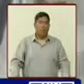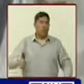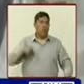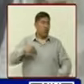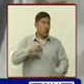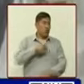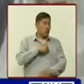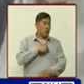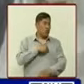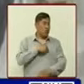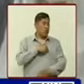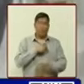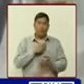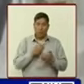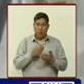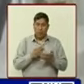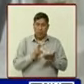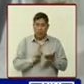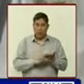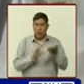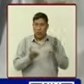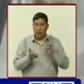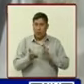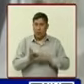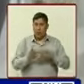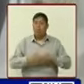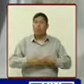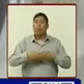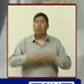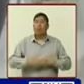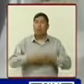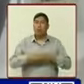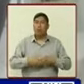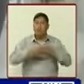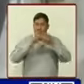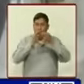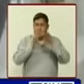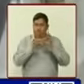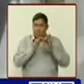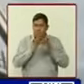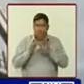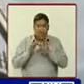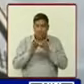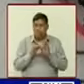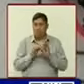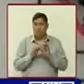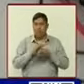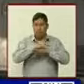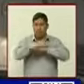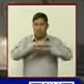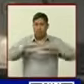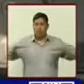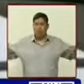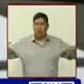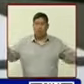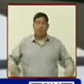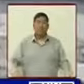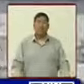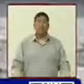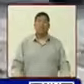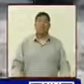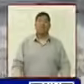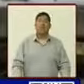Hemos firmado un convenio, se llama, para la restauración de la plataforma.